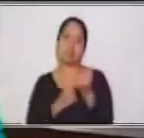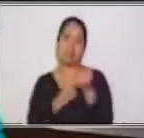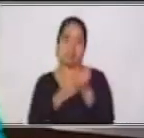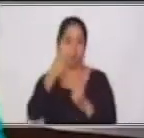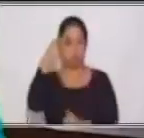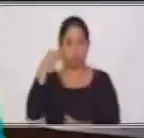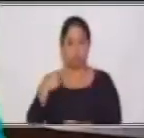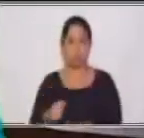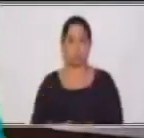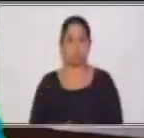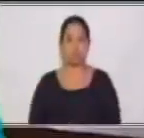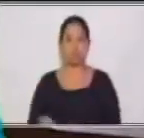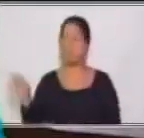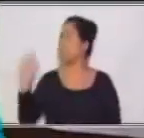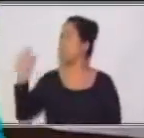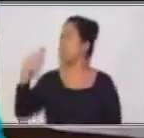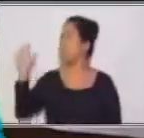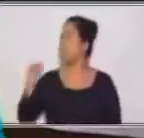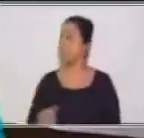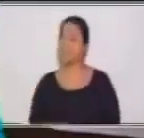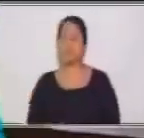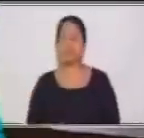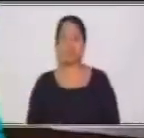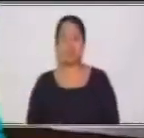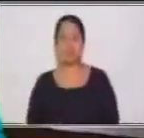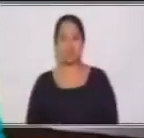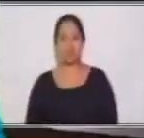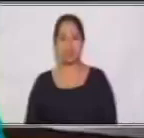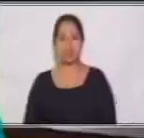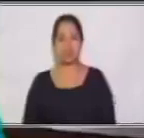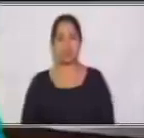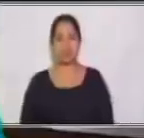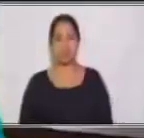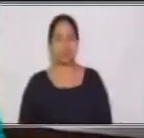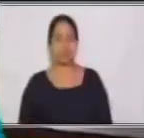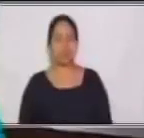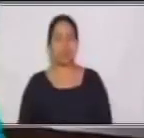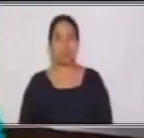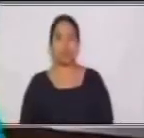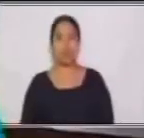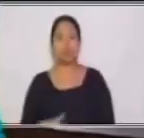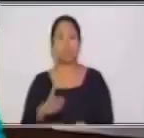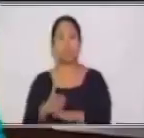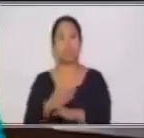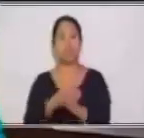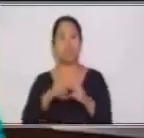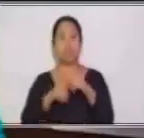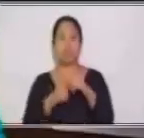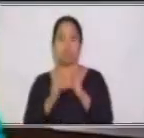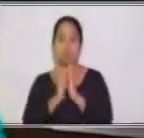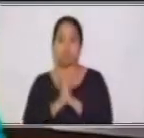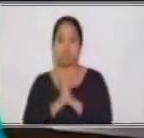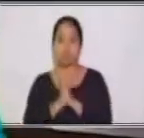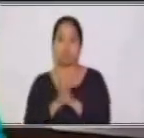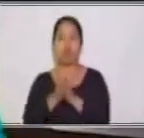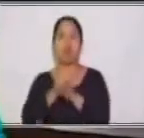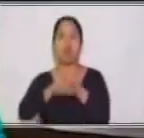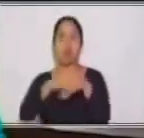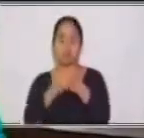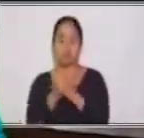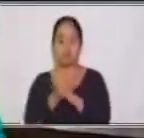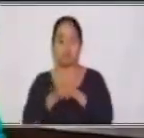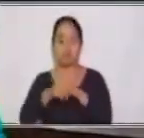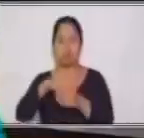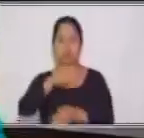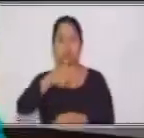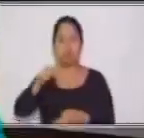acompaña Nancy. Hola Nancy. Antes de empezar, te recomiendo que laves tus manos con agua y jabón o